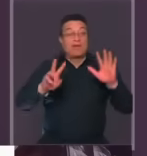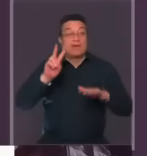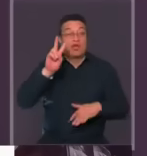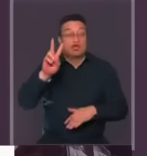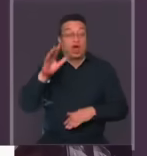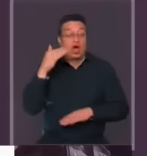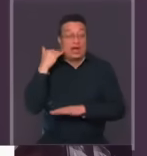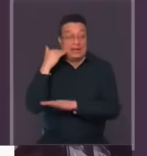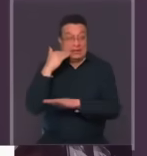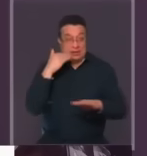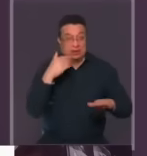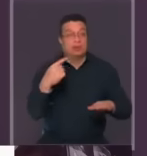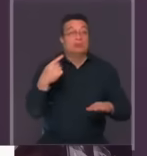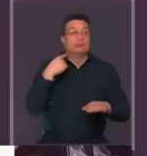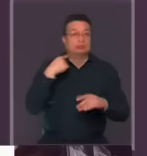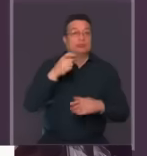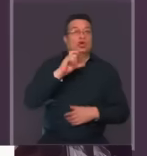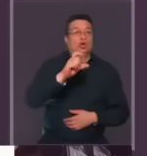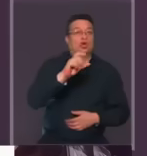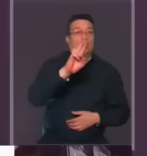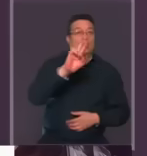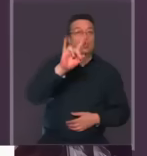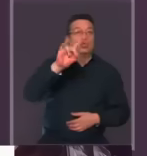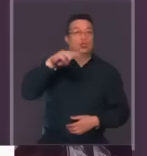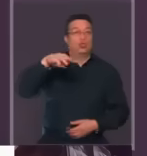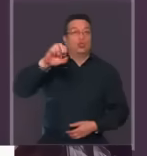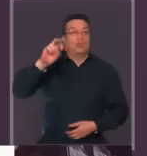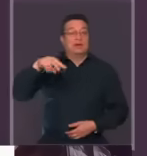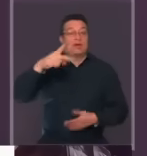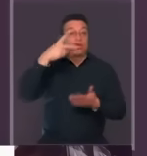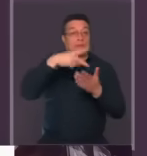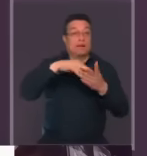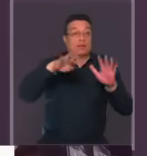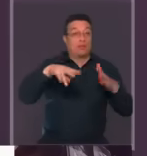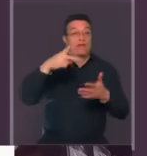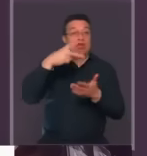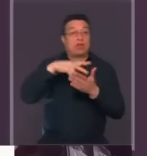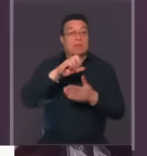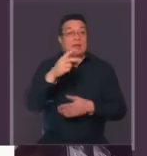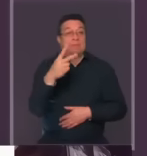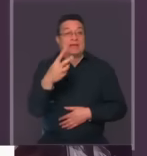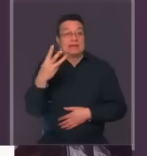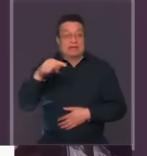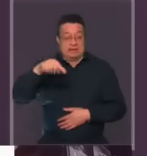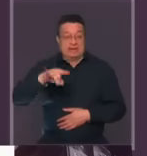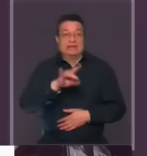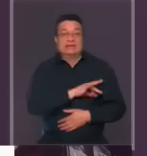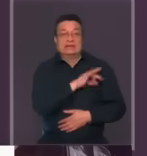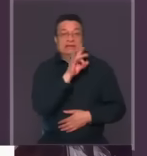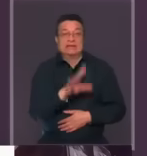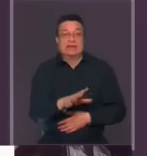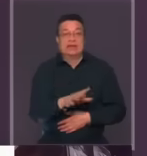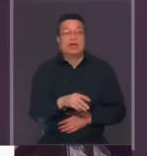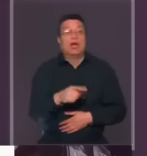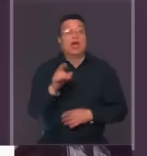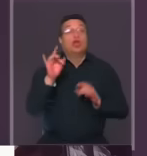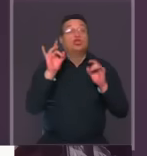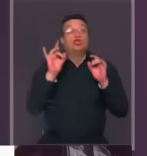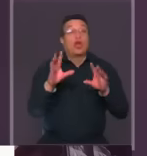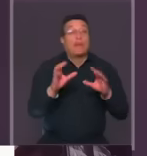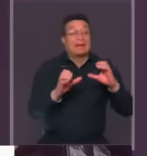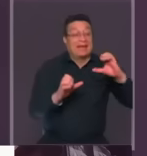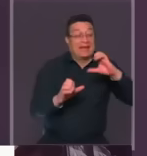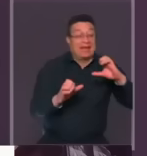edad fueron víctimas de grooming entre 2019 y 2023 en nuestro país. Pero solo entre